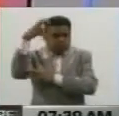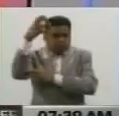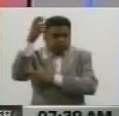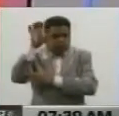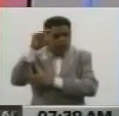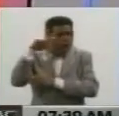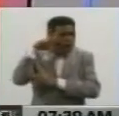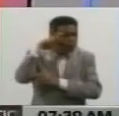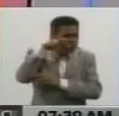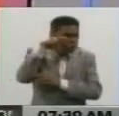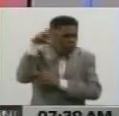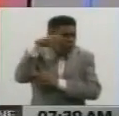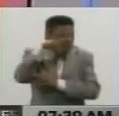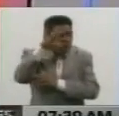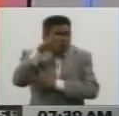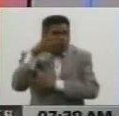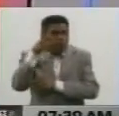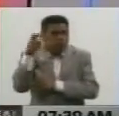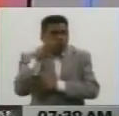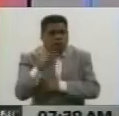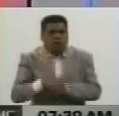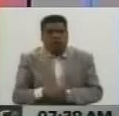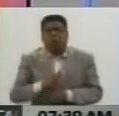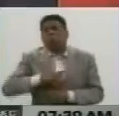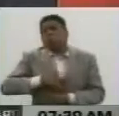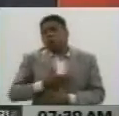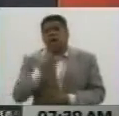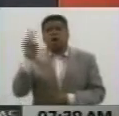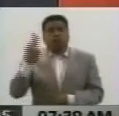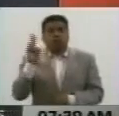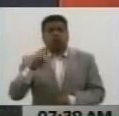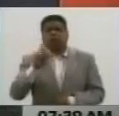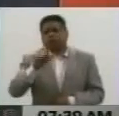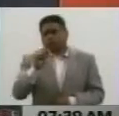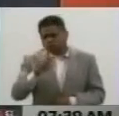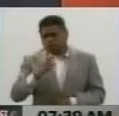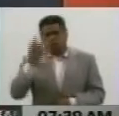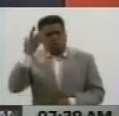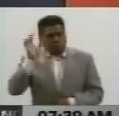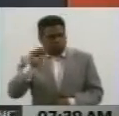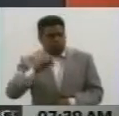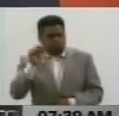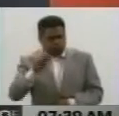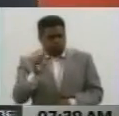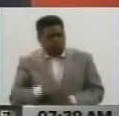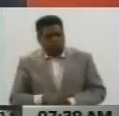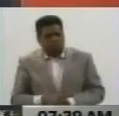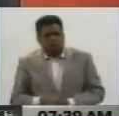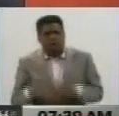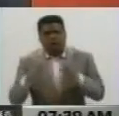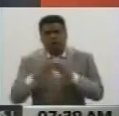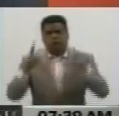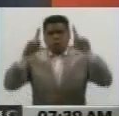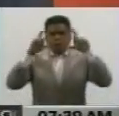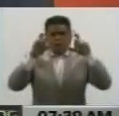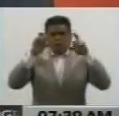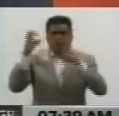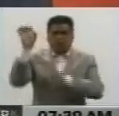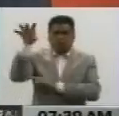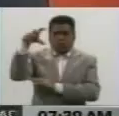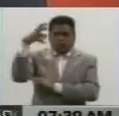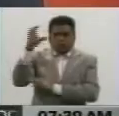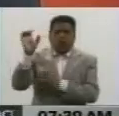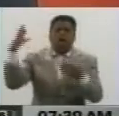se evalúa en esa zona? Puede utilizarse, por supuesto, claro que sí, porque en la interpretación de las imágenes satelitales también nosotros